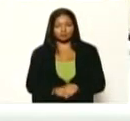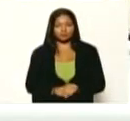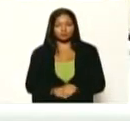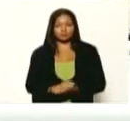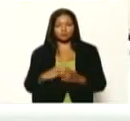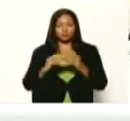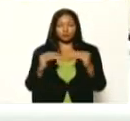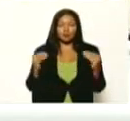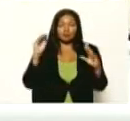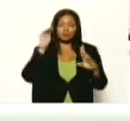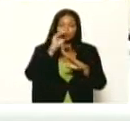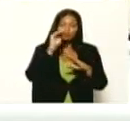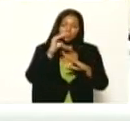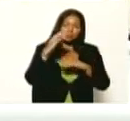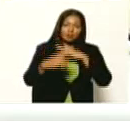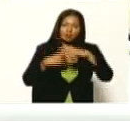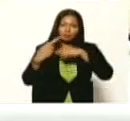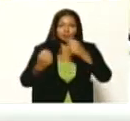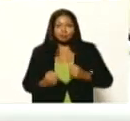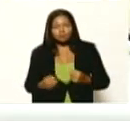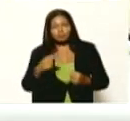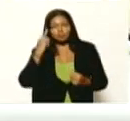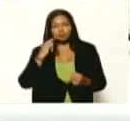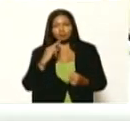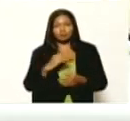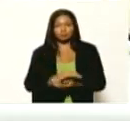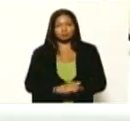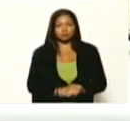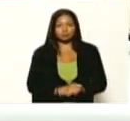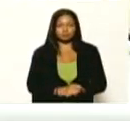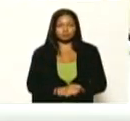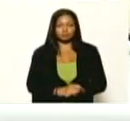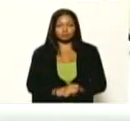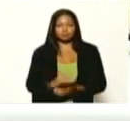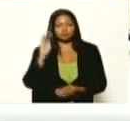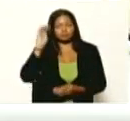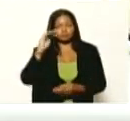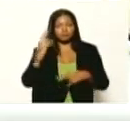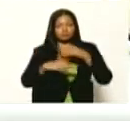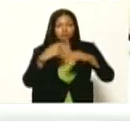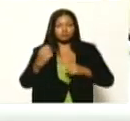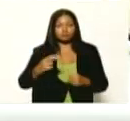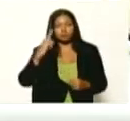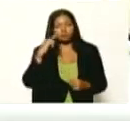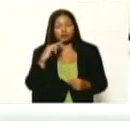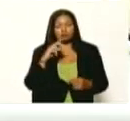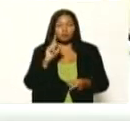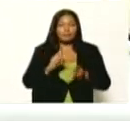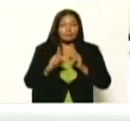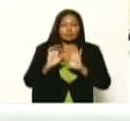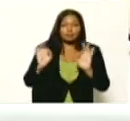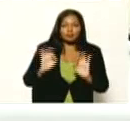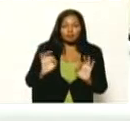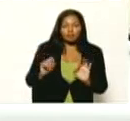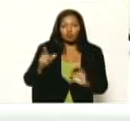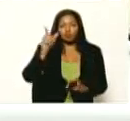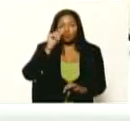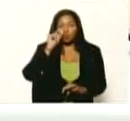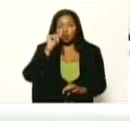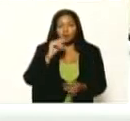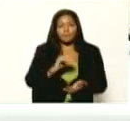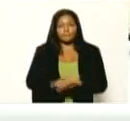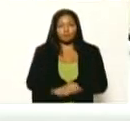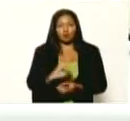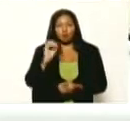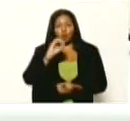el futuro de la revolución bolivariana. Que el futuro de la revolución bolivariana no dependa jamás de un hombre